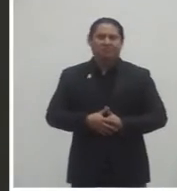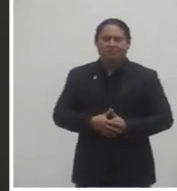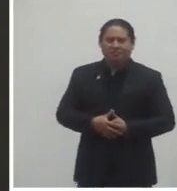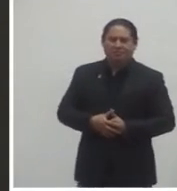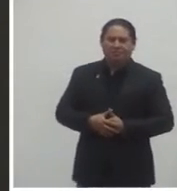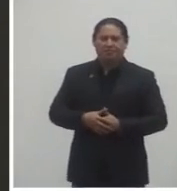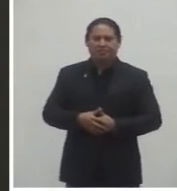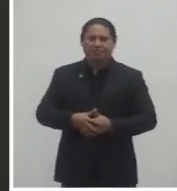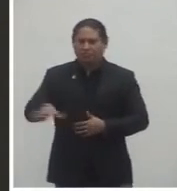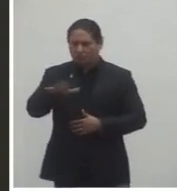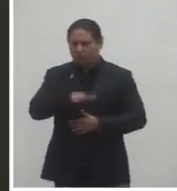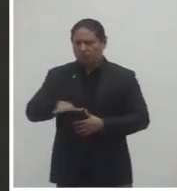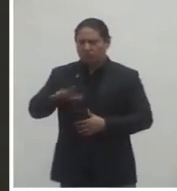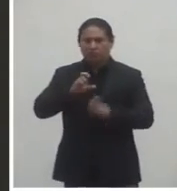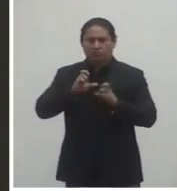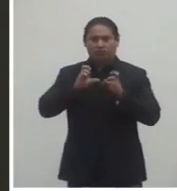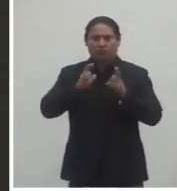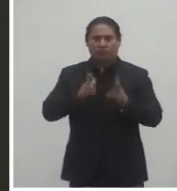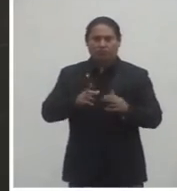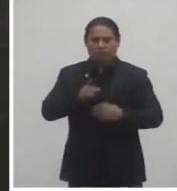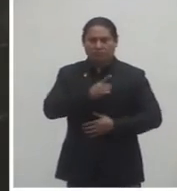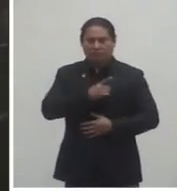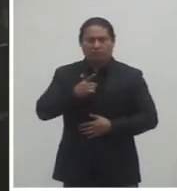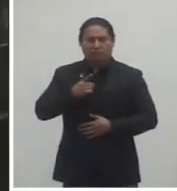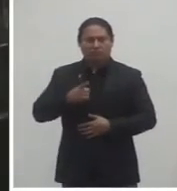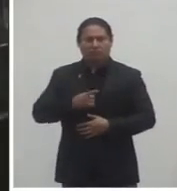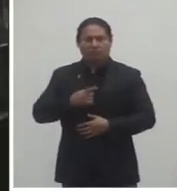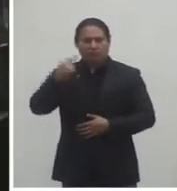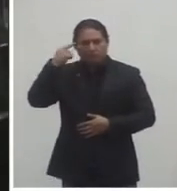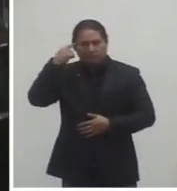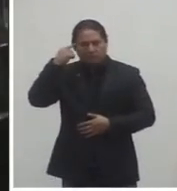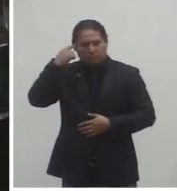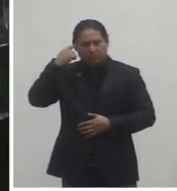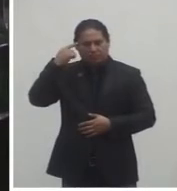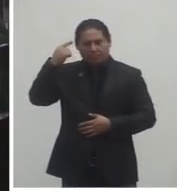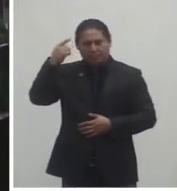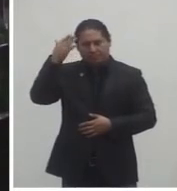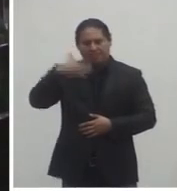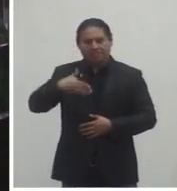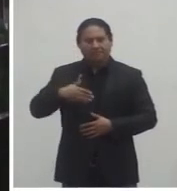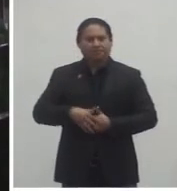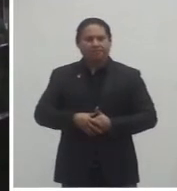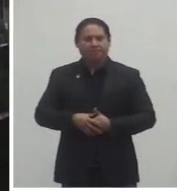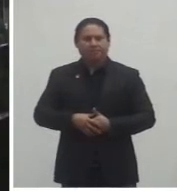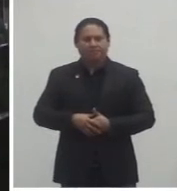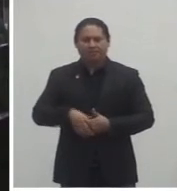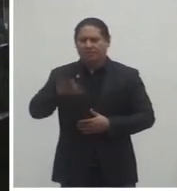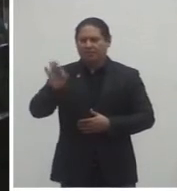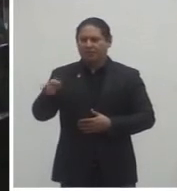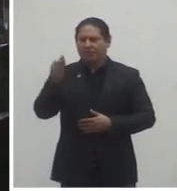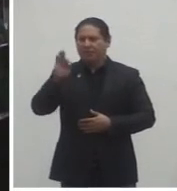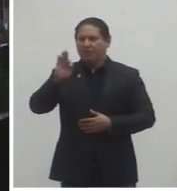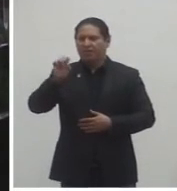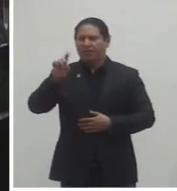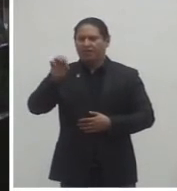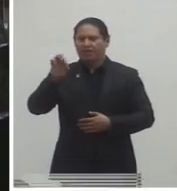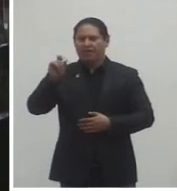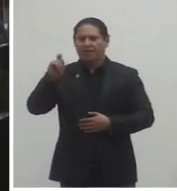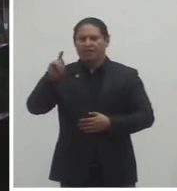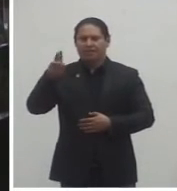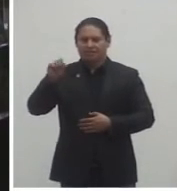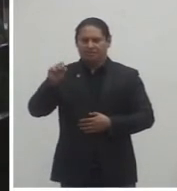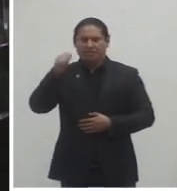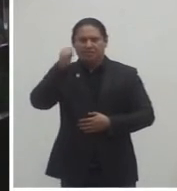Los chiapanecos, por eso mismo, debemos tenerla siempre presente. Aquel federalismo era un esquema